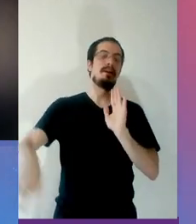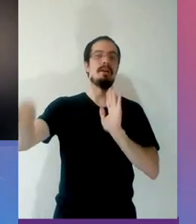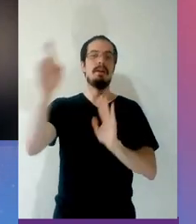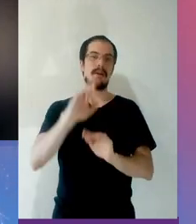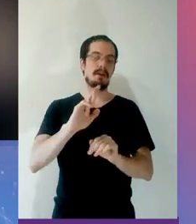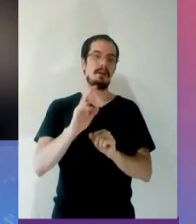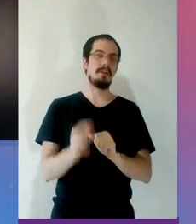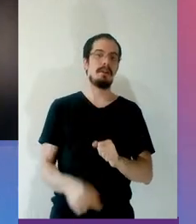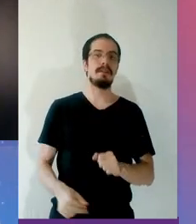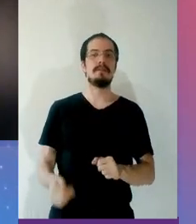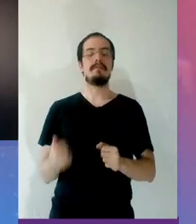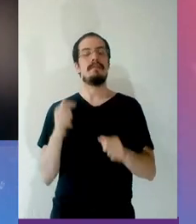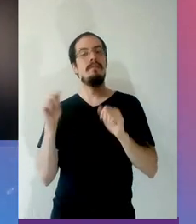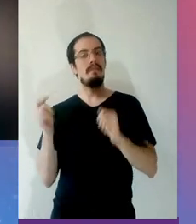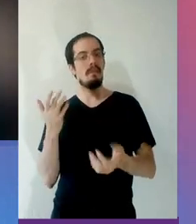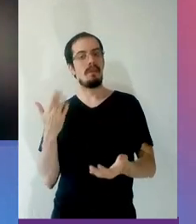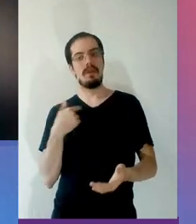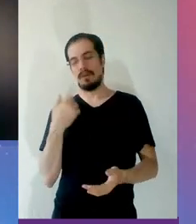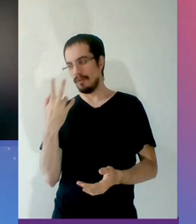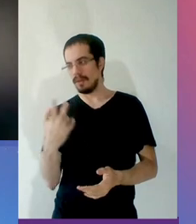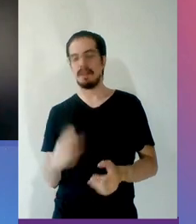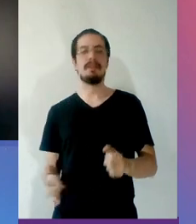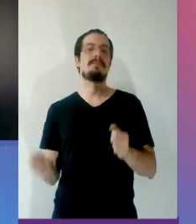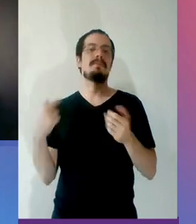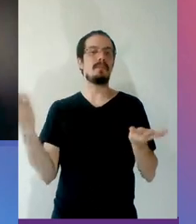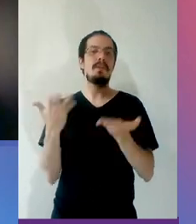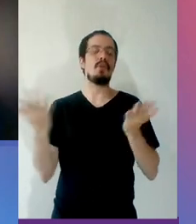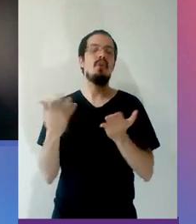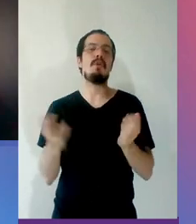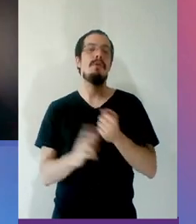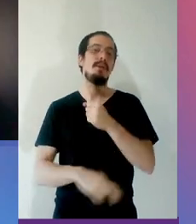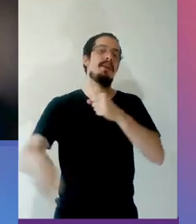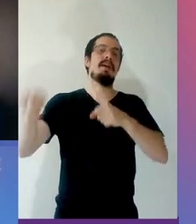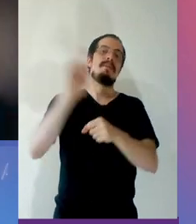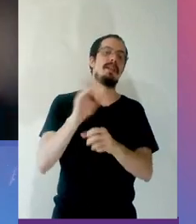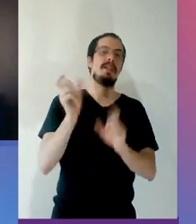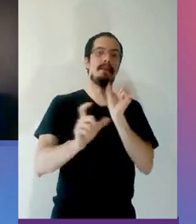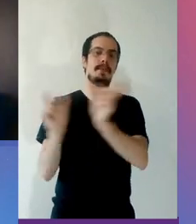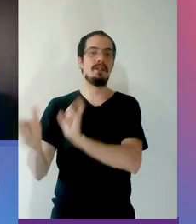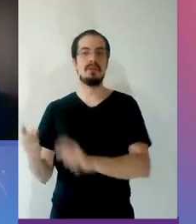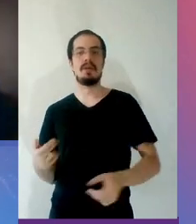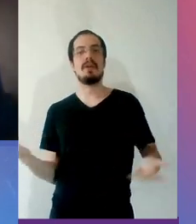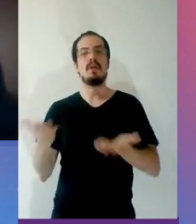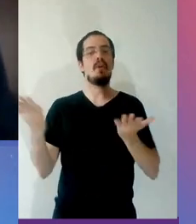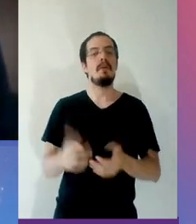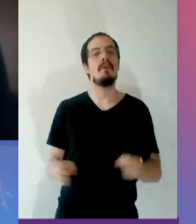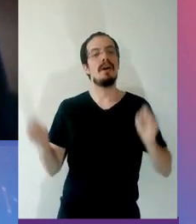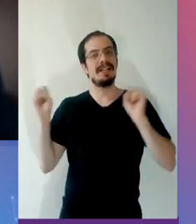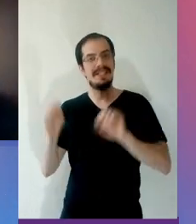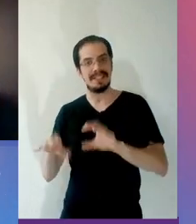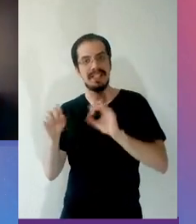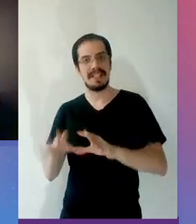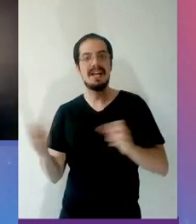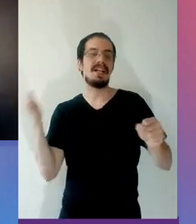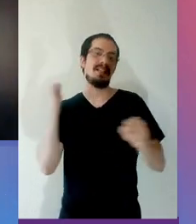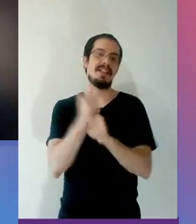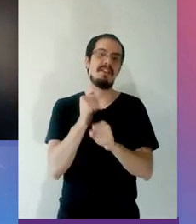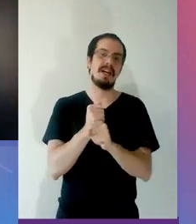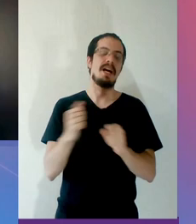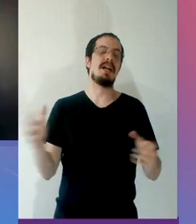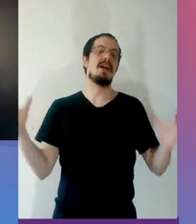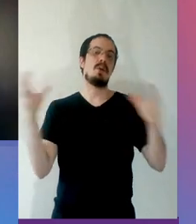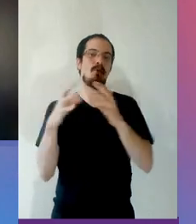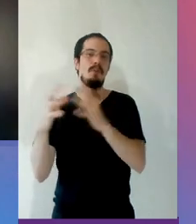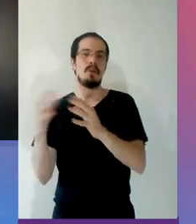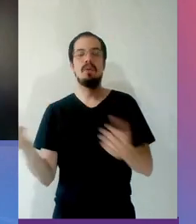va a ir habilitándose en distintas cosas. Enseñar a trabajar en equipo, enseñar a participar como grupo, en